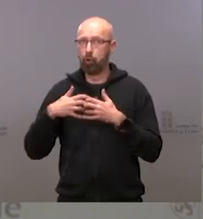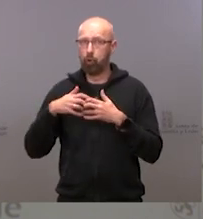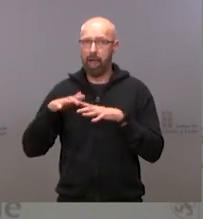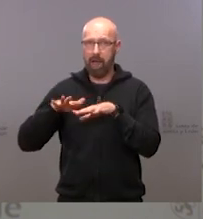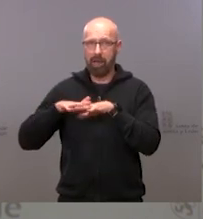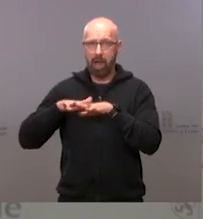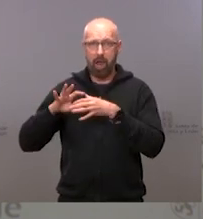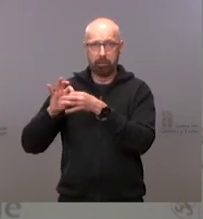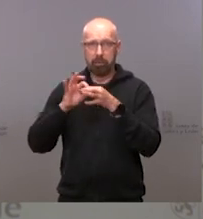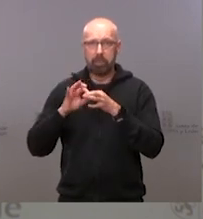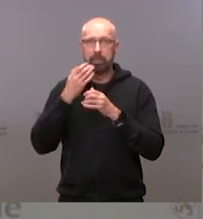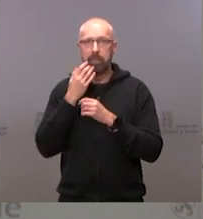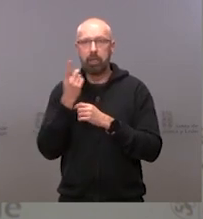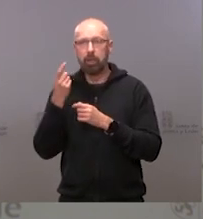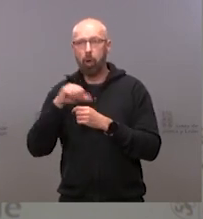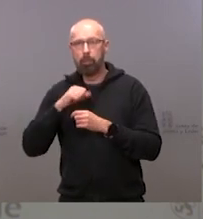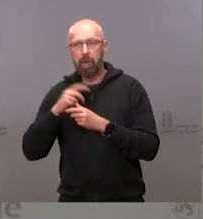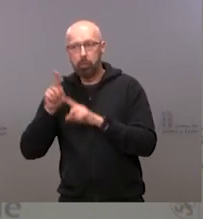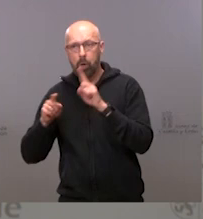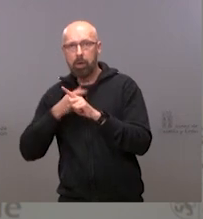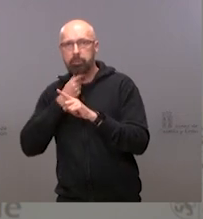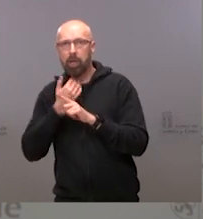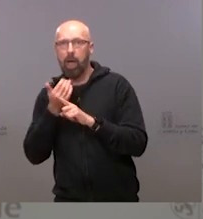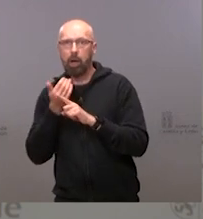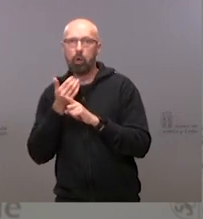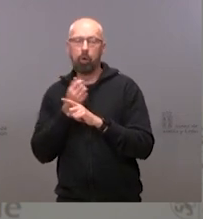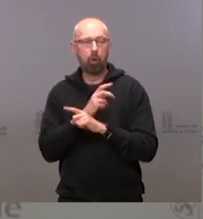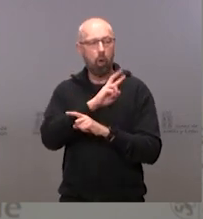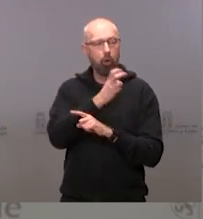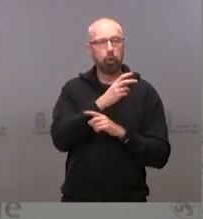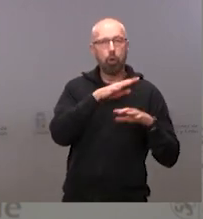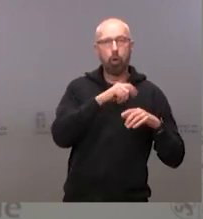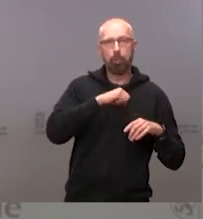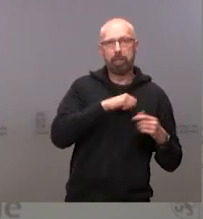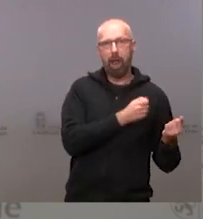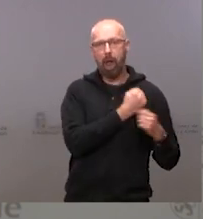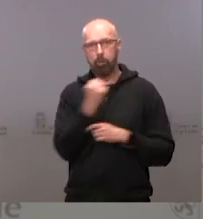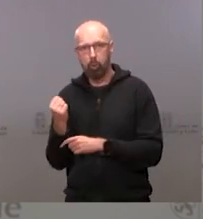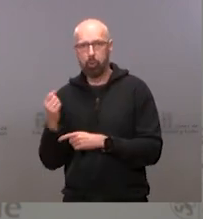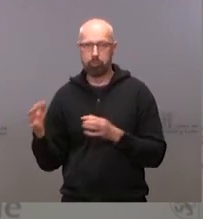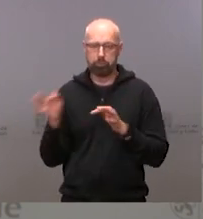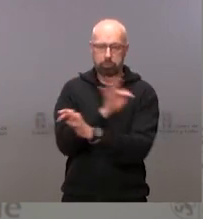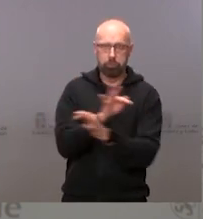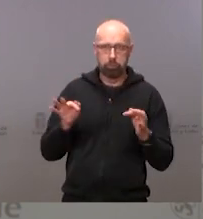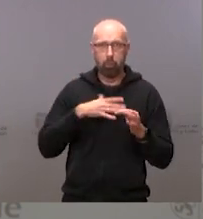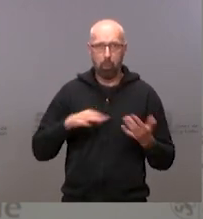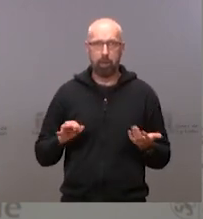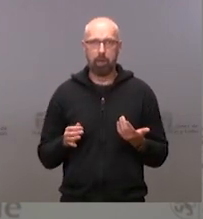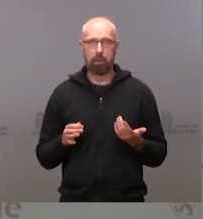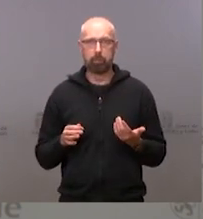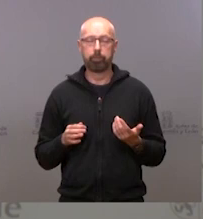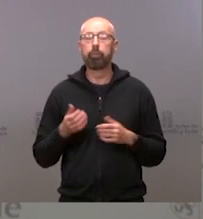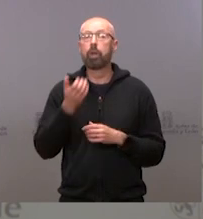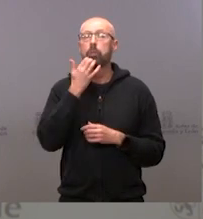unos apoyan a otros en función de la presión hospitalaria la incidencia puede